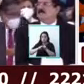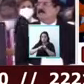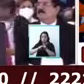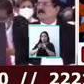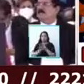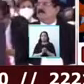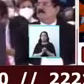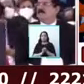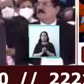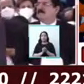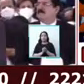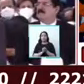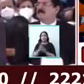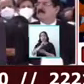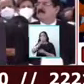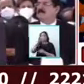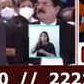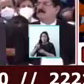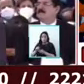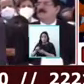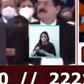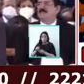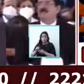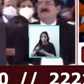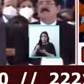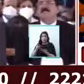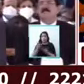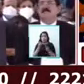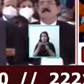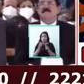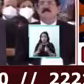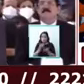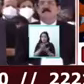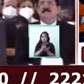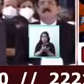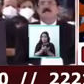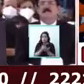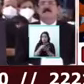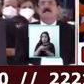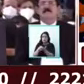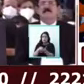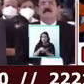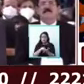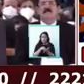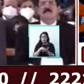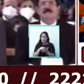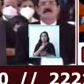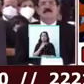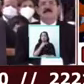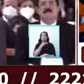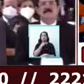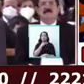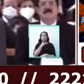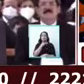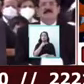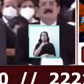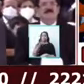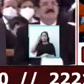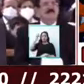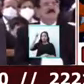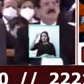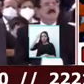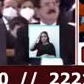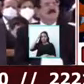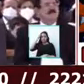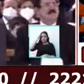estimados oyentes y televidentes, no lo podemos ver de la noche a la mañana, se dice